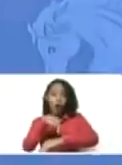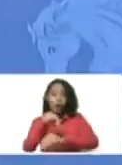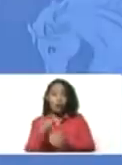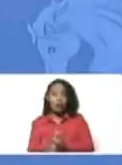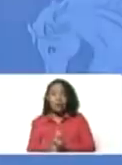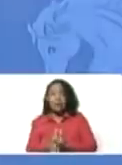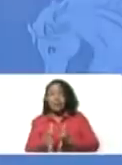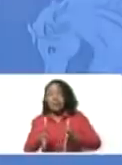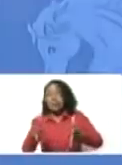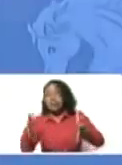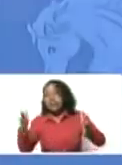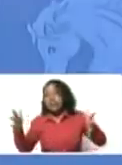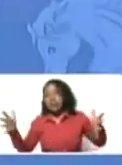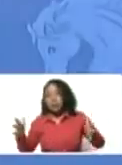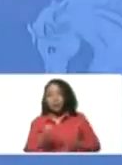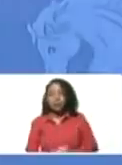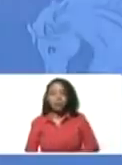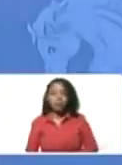inmensa